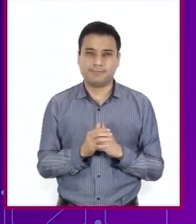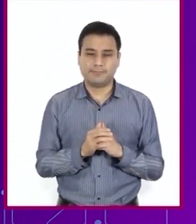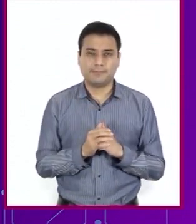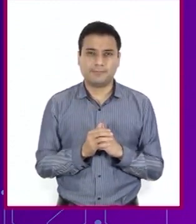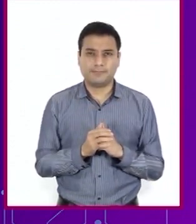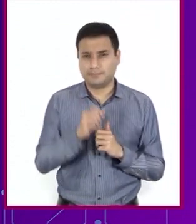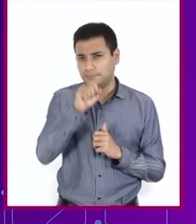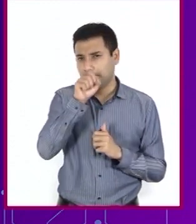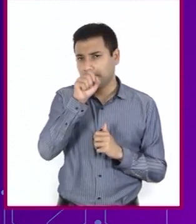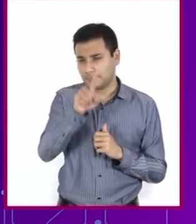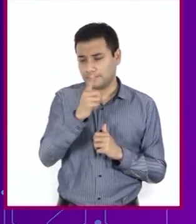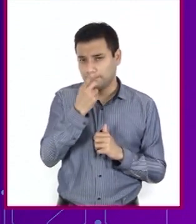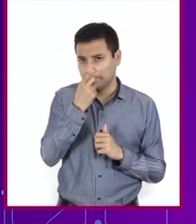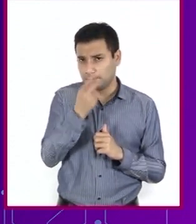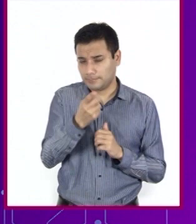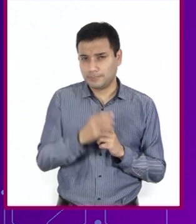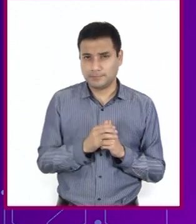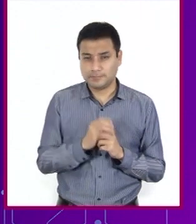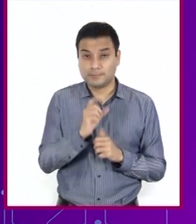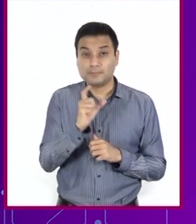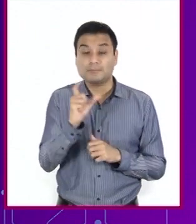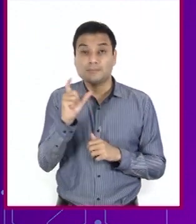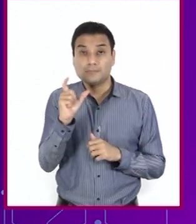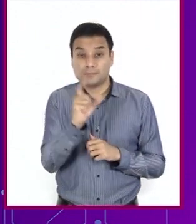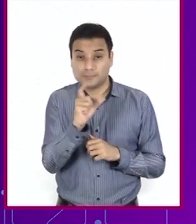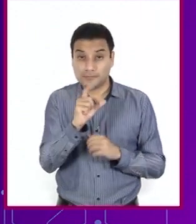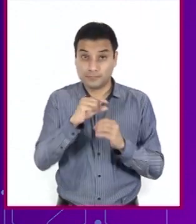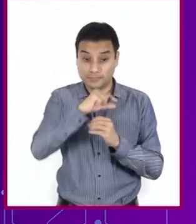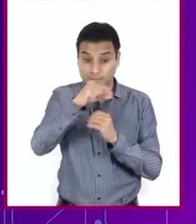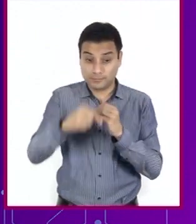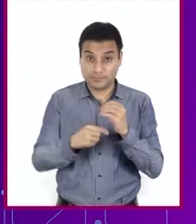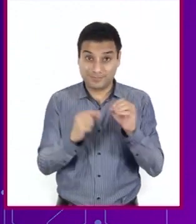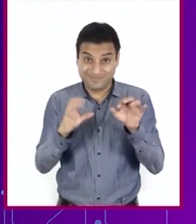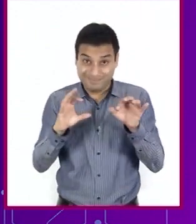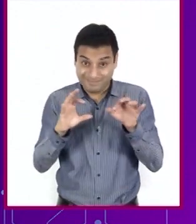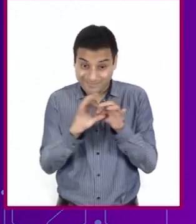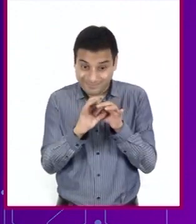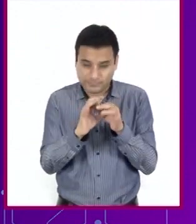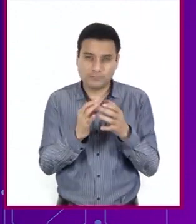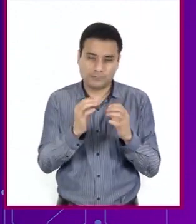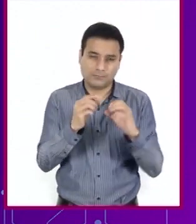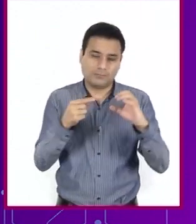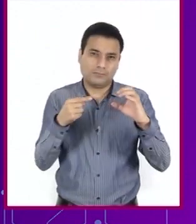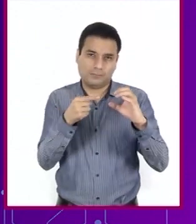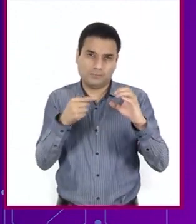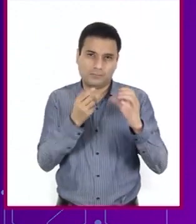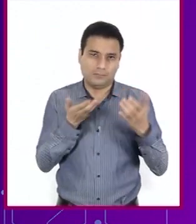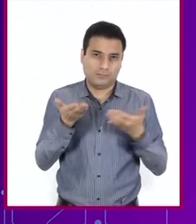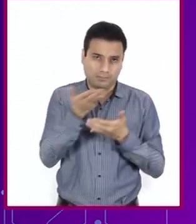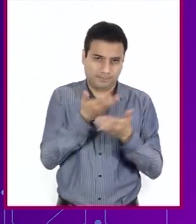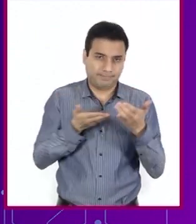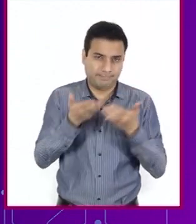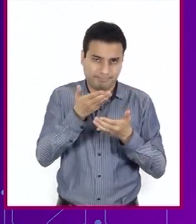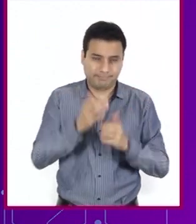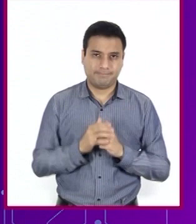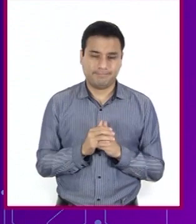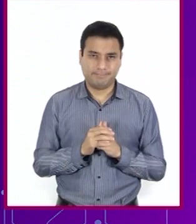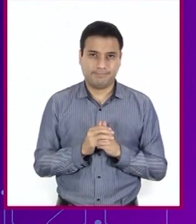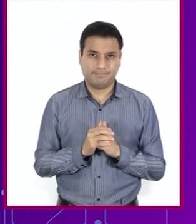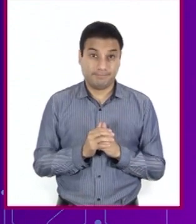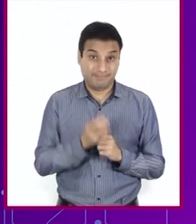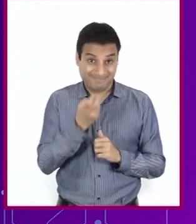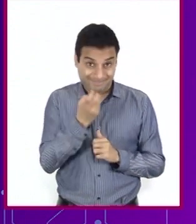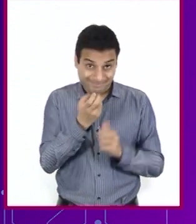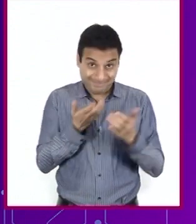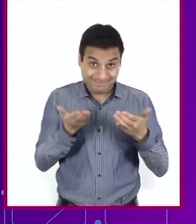Lewis también propuso que cuando algunos átomos se unen, comparten un par de electrones externos. Si esto